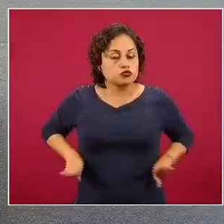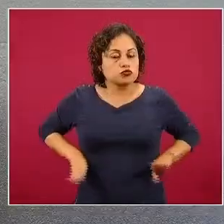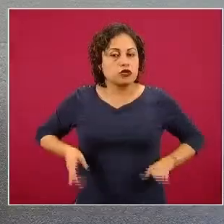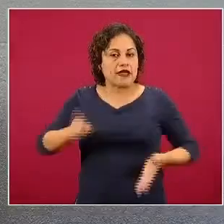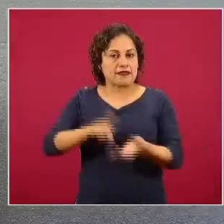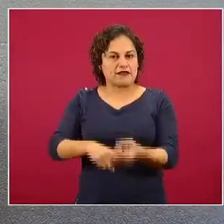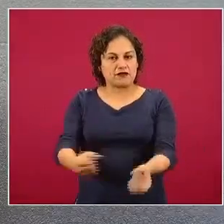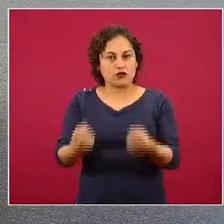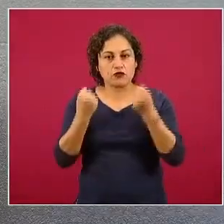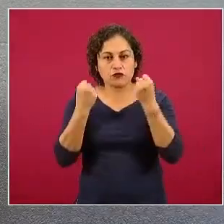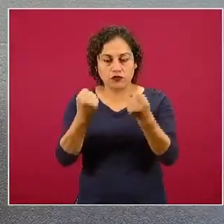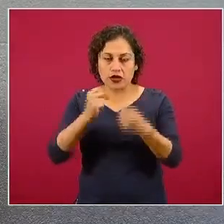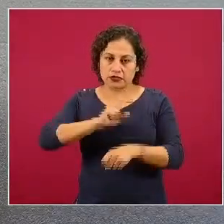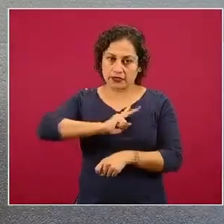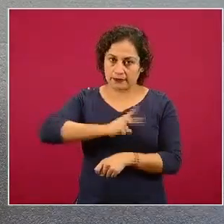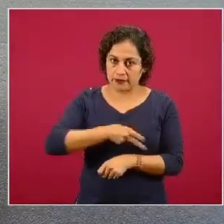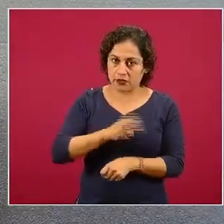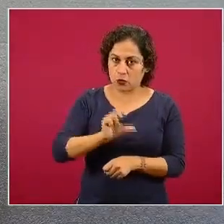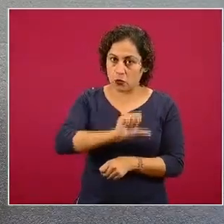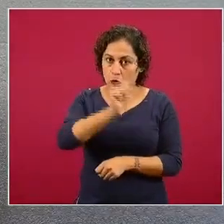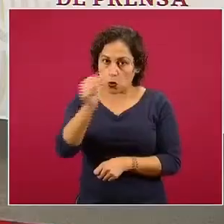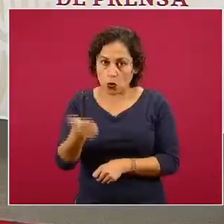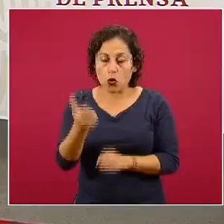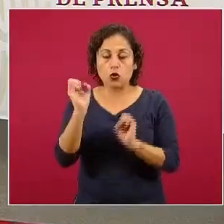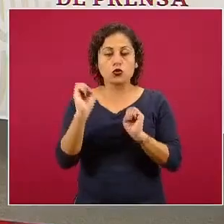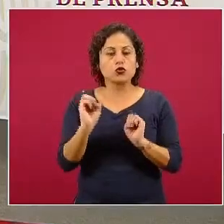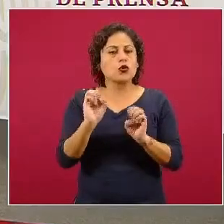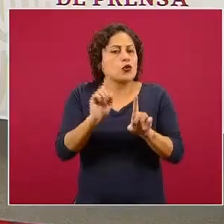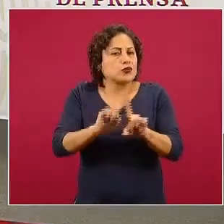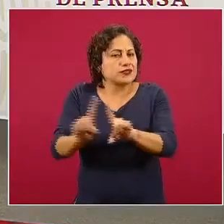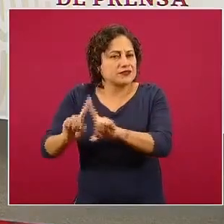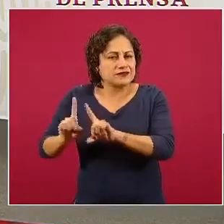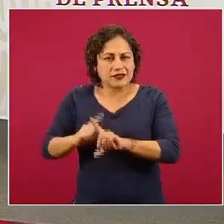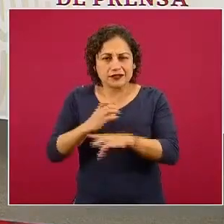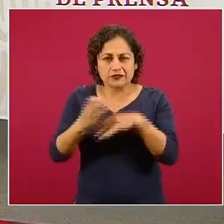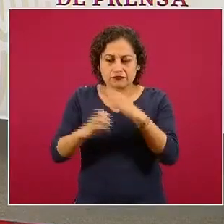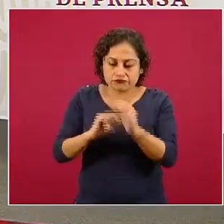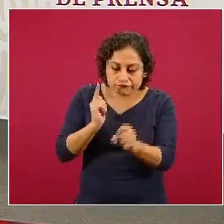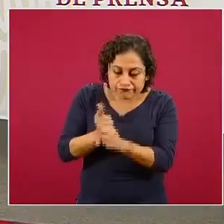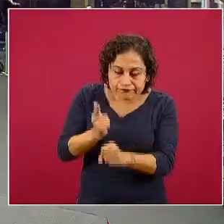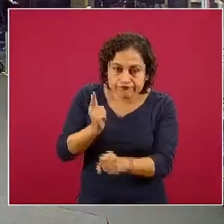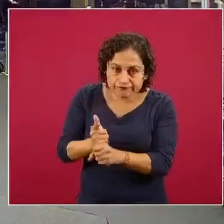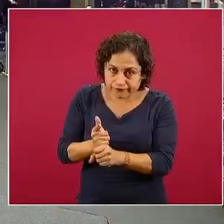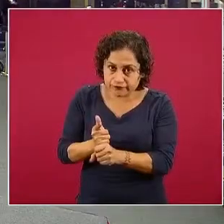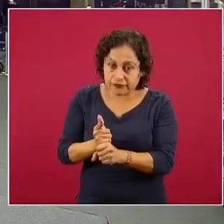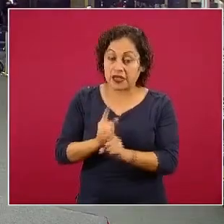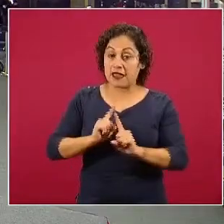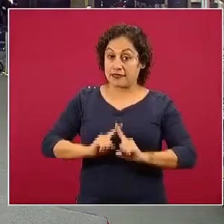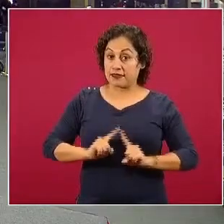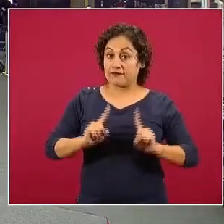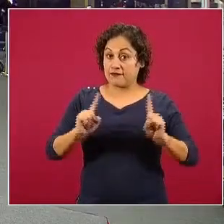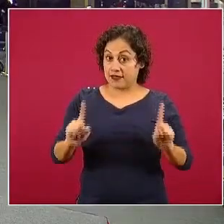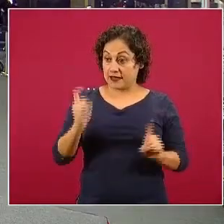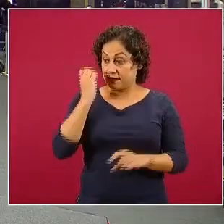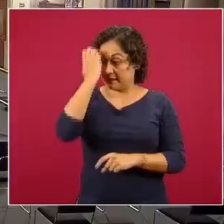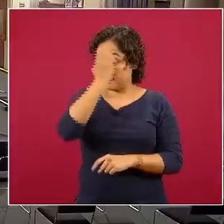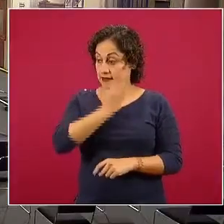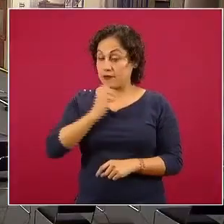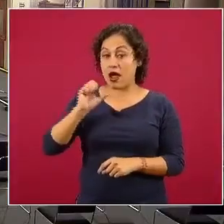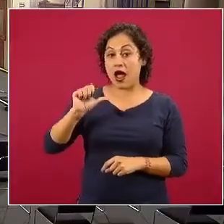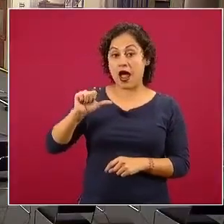agresivo del virus o en sí de la enfermedad que produce, y eso no se puede hacer en un resultado de